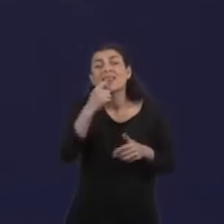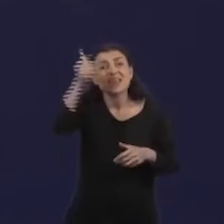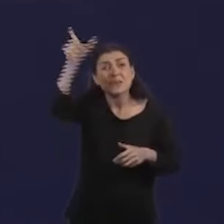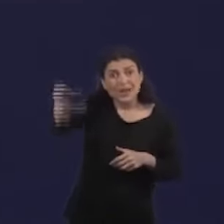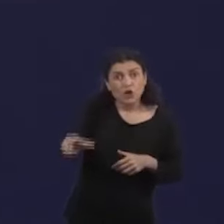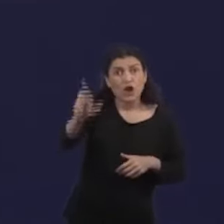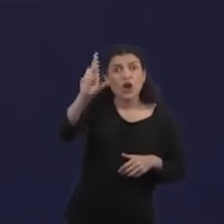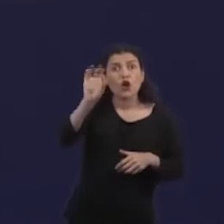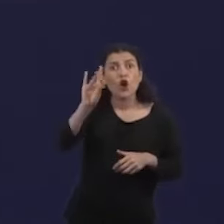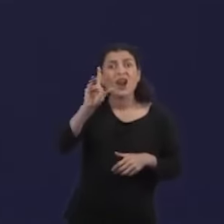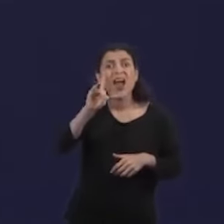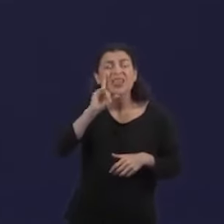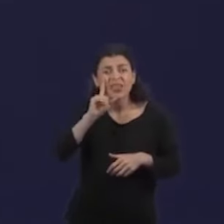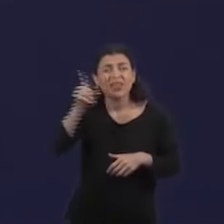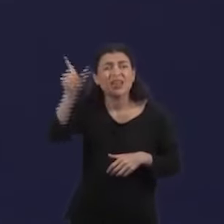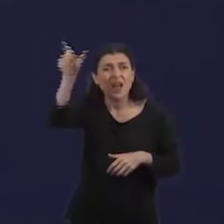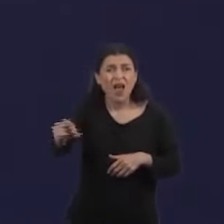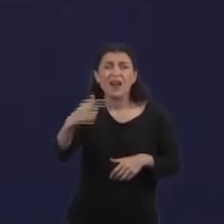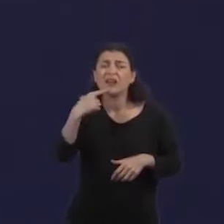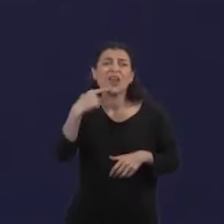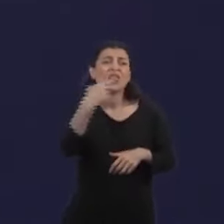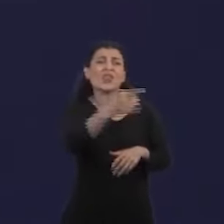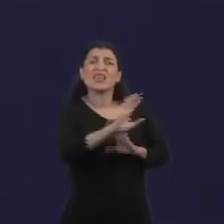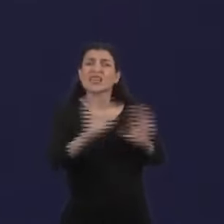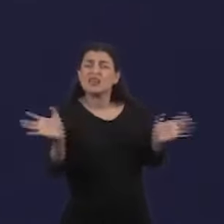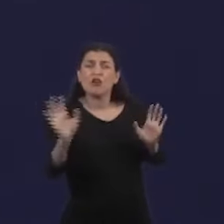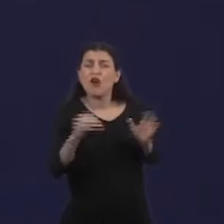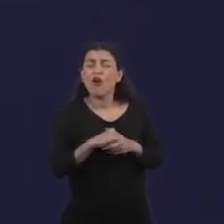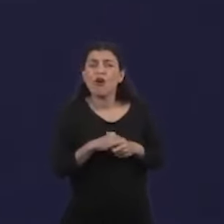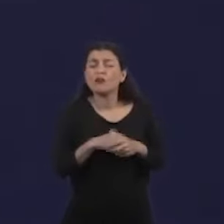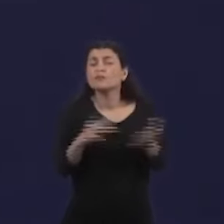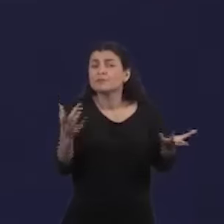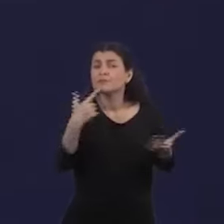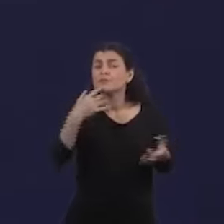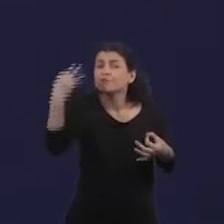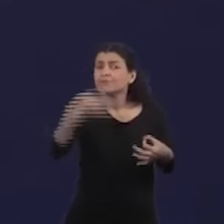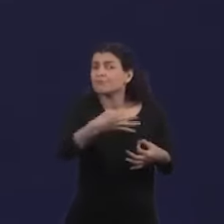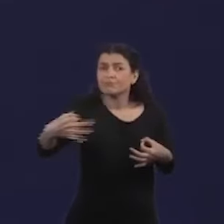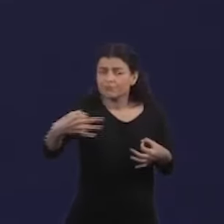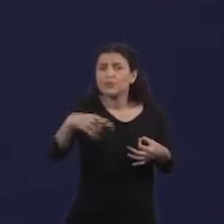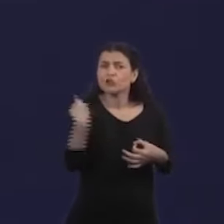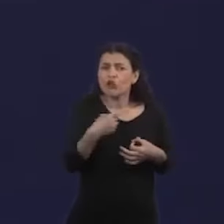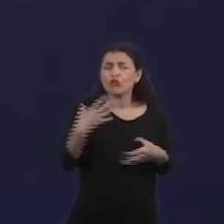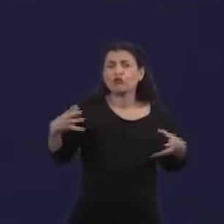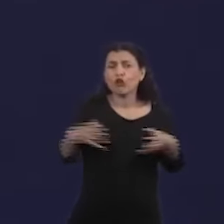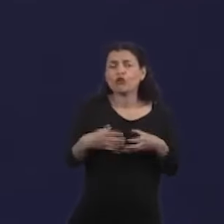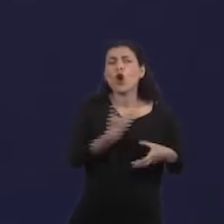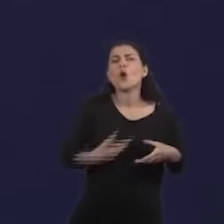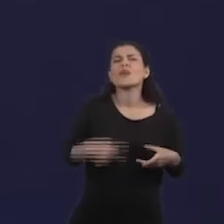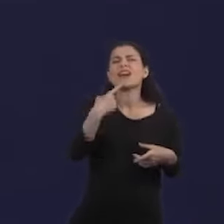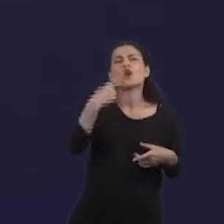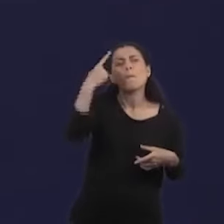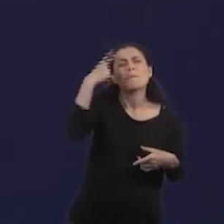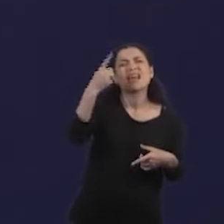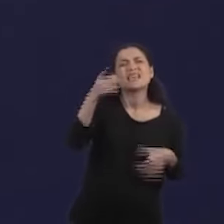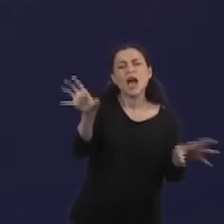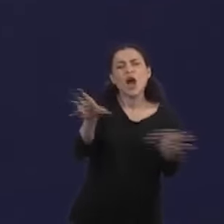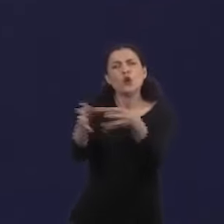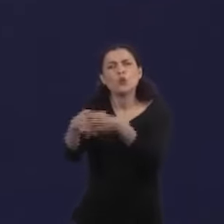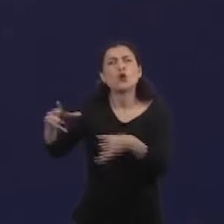rolandi con palabras de es que efectivamente para nosotros el sector privado es muy